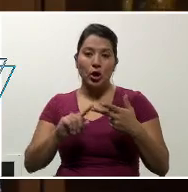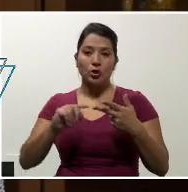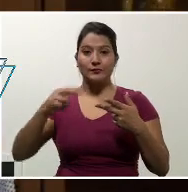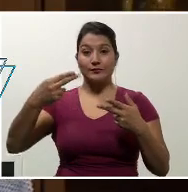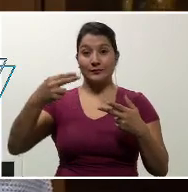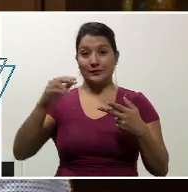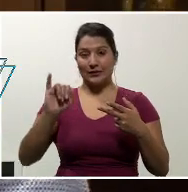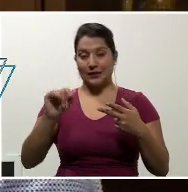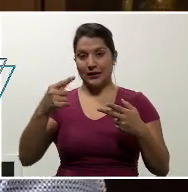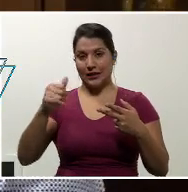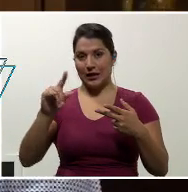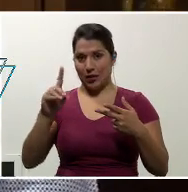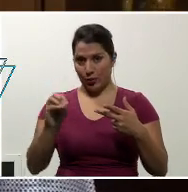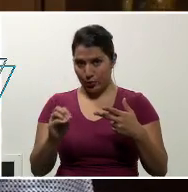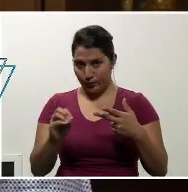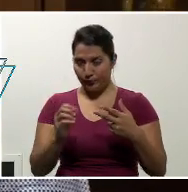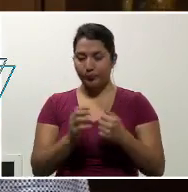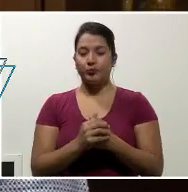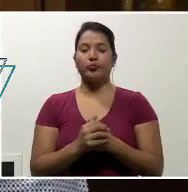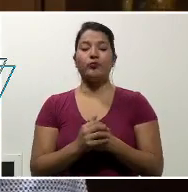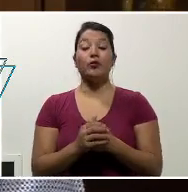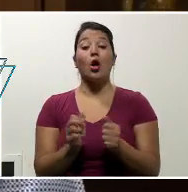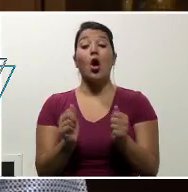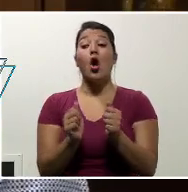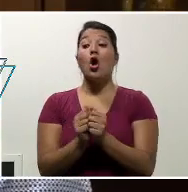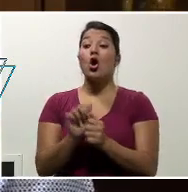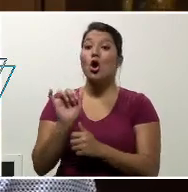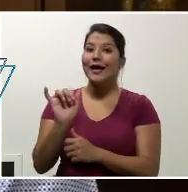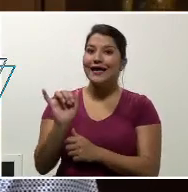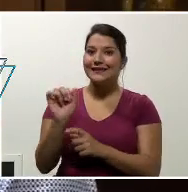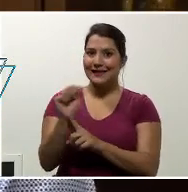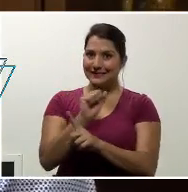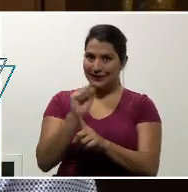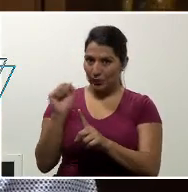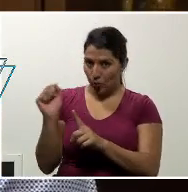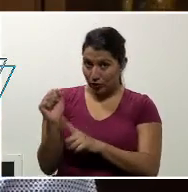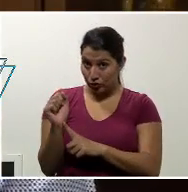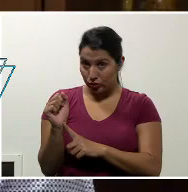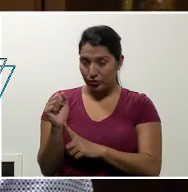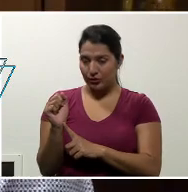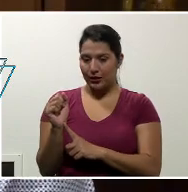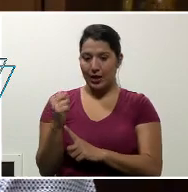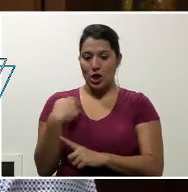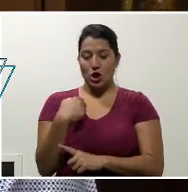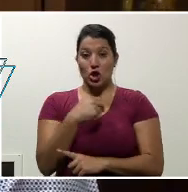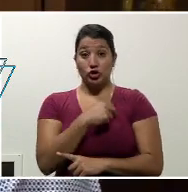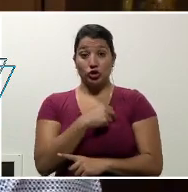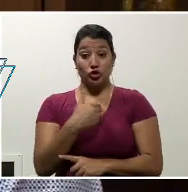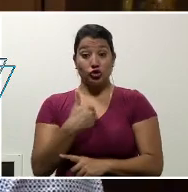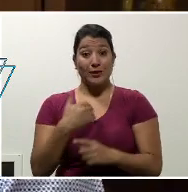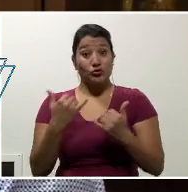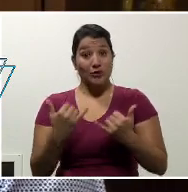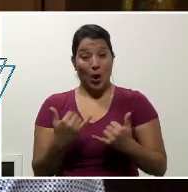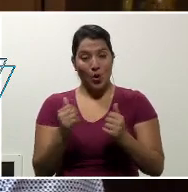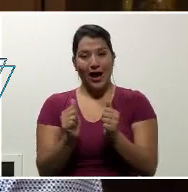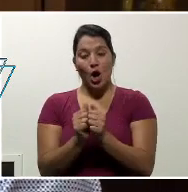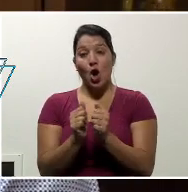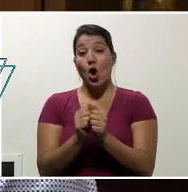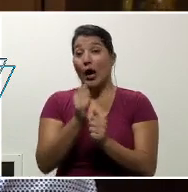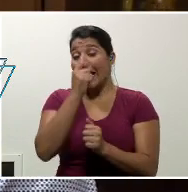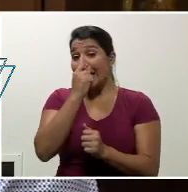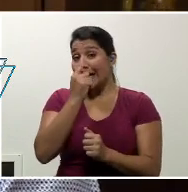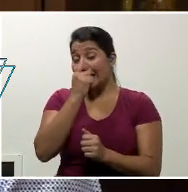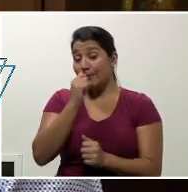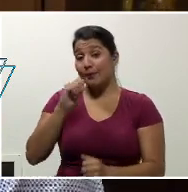pandemia, con esta situación que tenemos en este momento, con el coronavirus nuevo, lo que